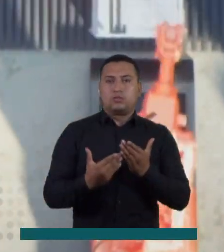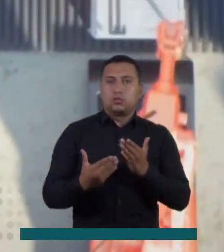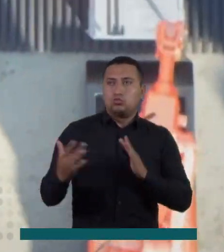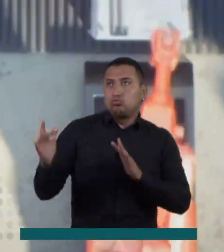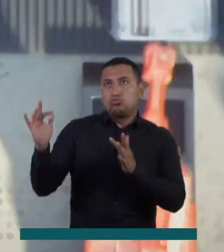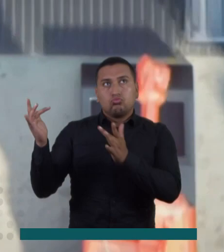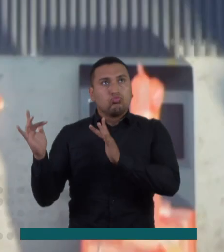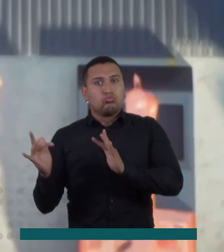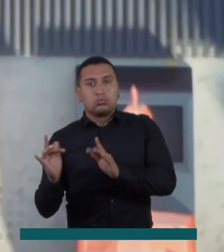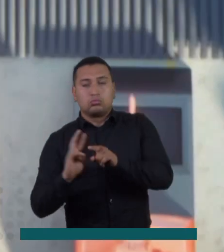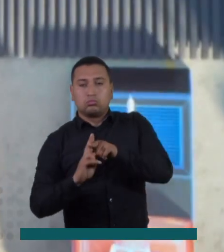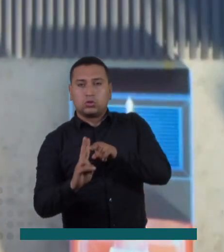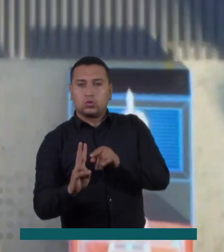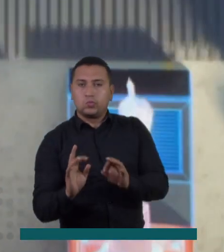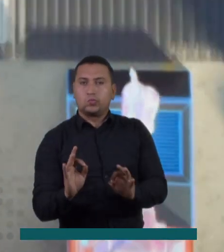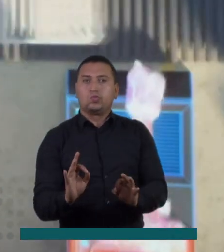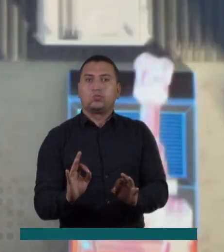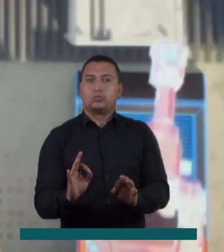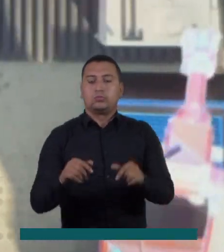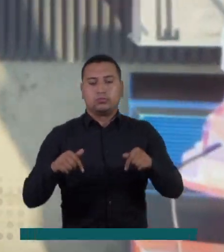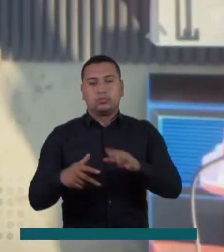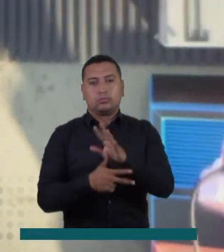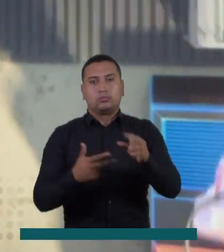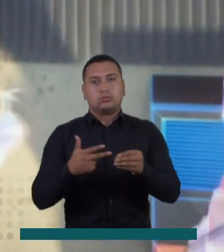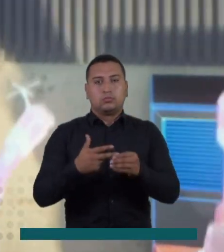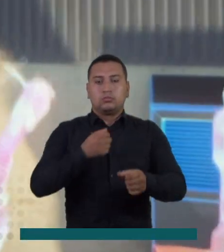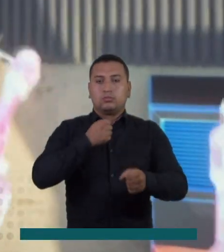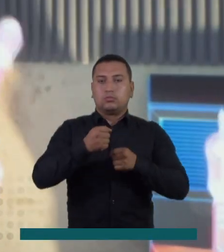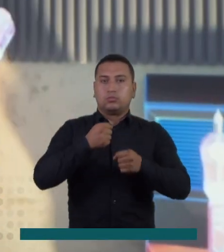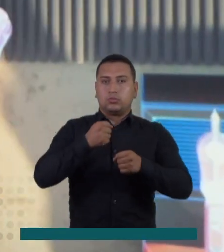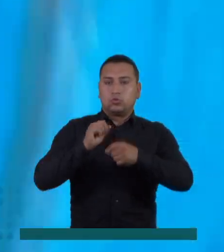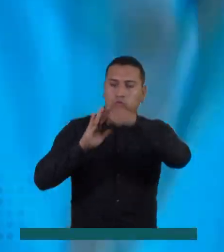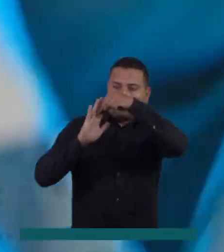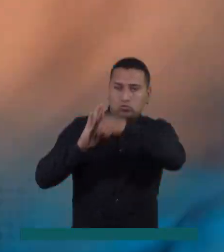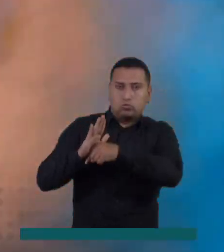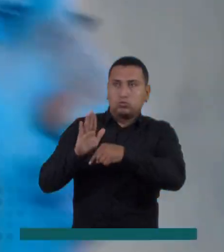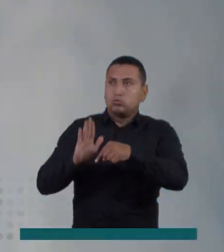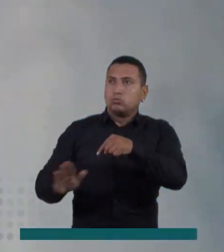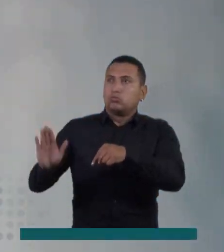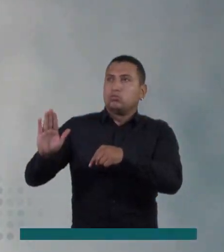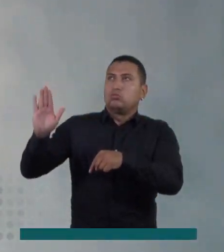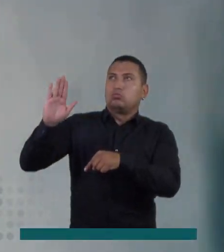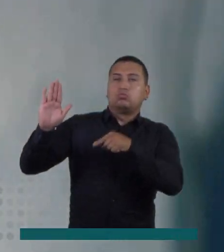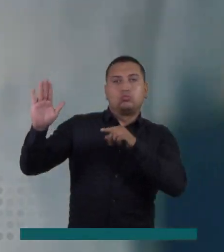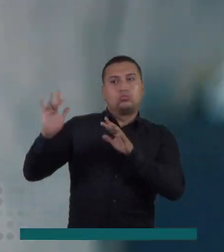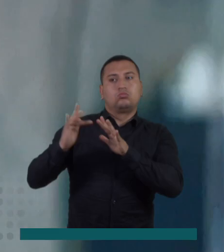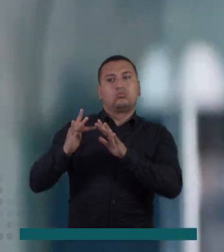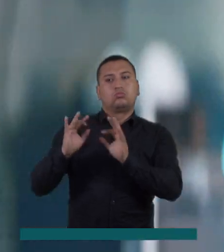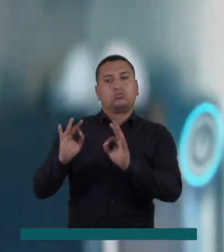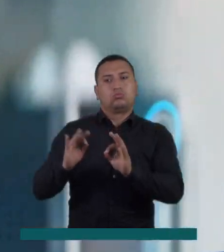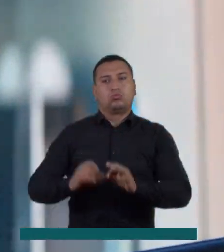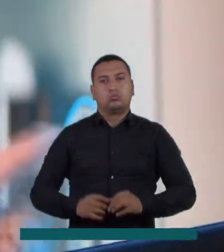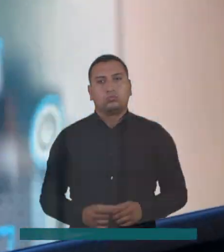dispositivos móviles. Estamos en Enlace 13, periodismo a profundidad en nuestras regiones.